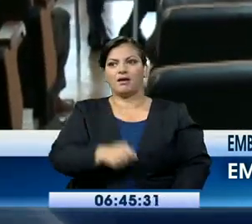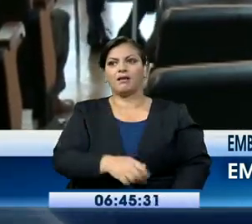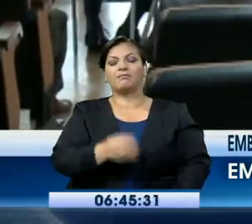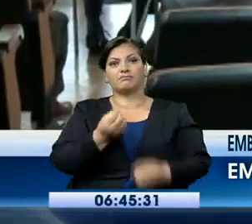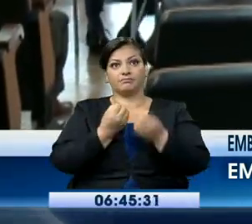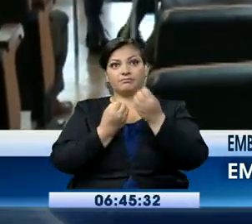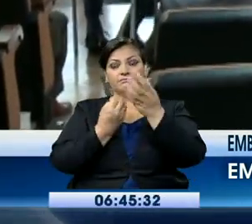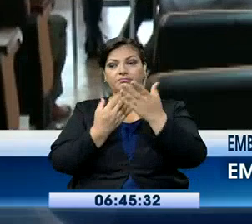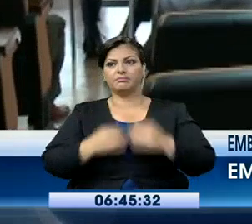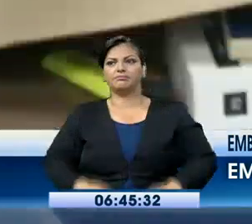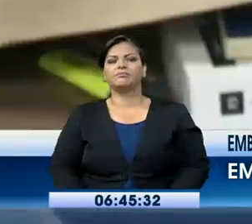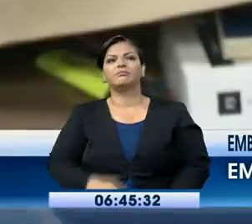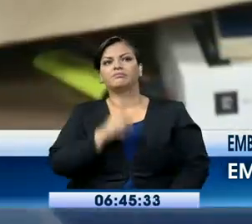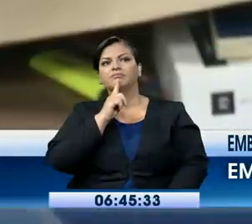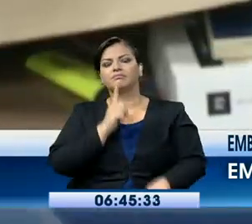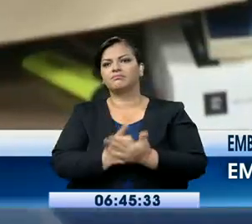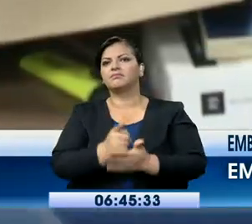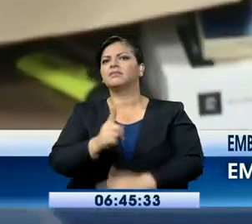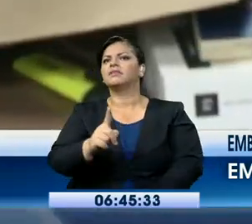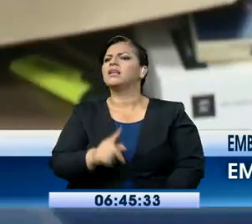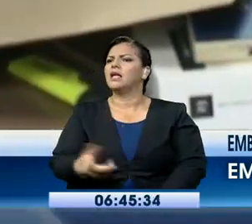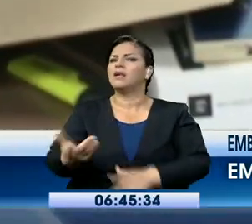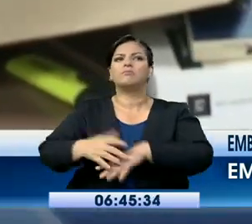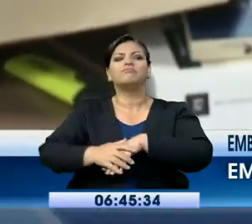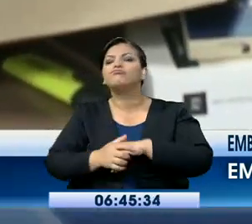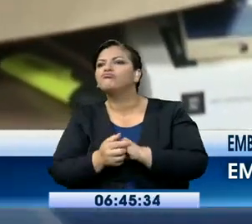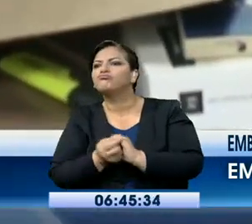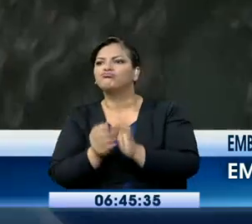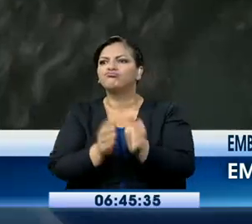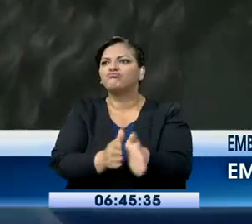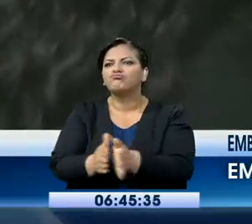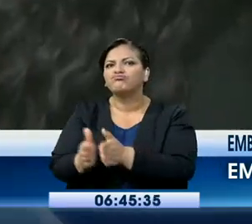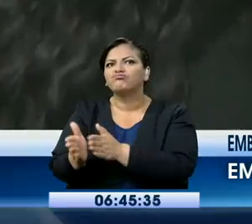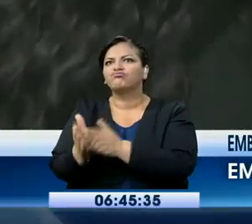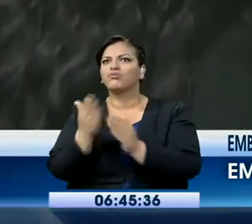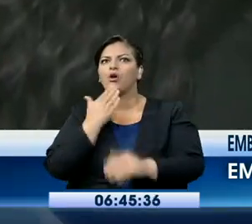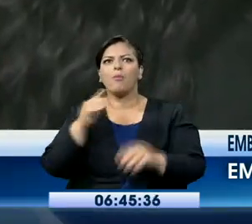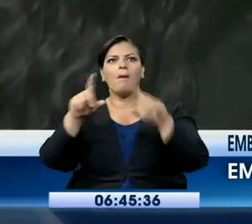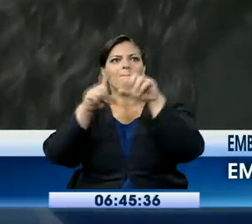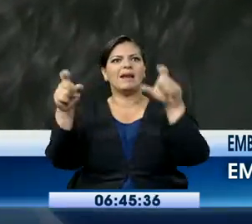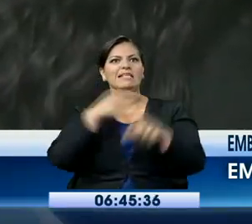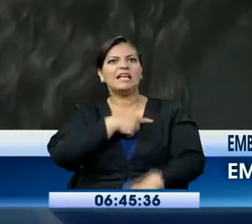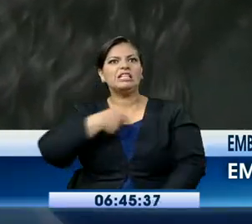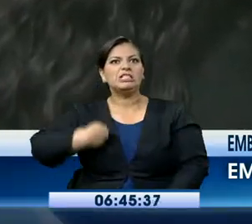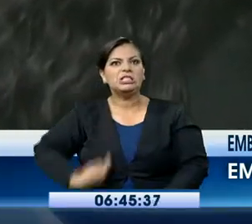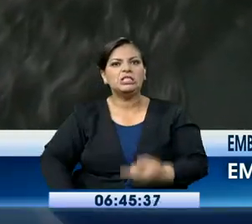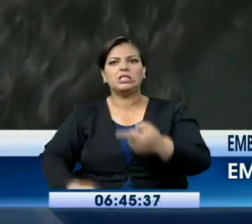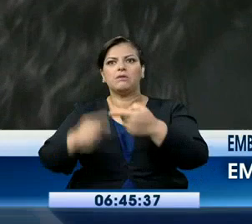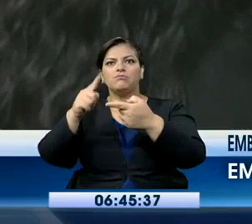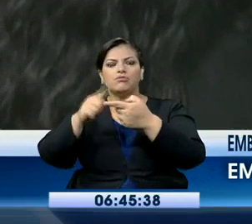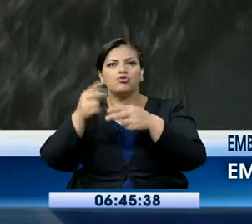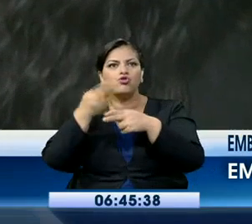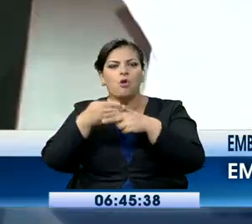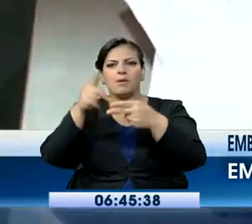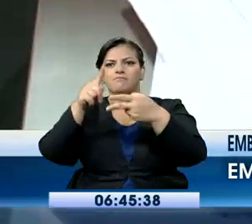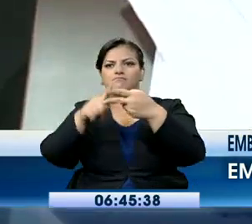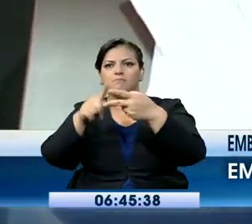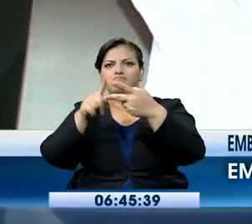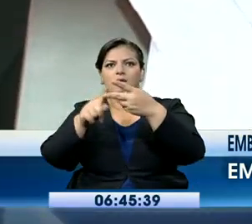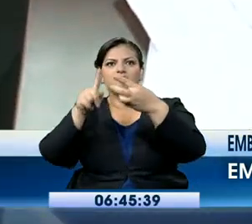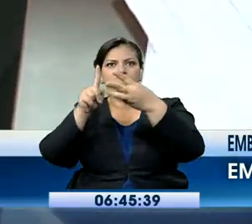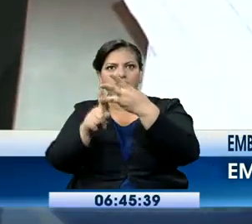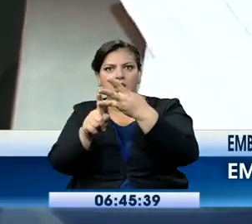estratégico para Jorge Glass y que las empresas chinas Sinohydro, CCCC, CWE y